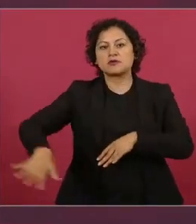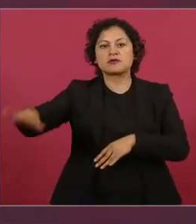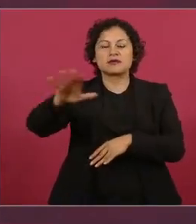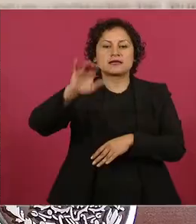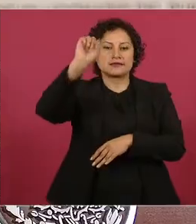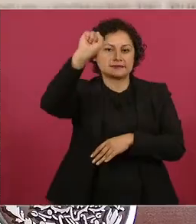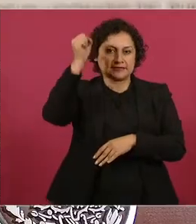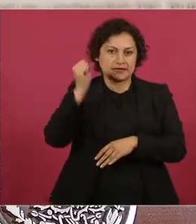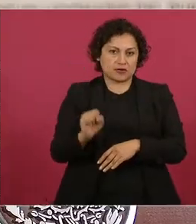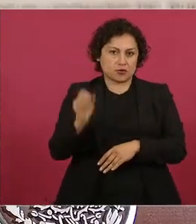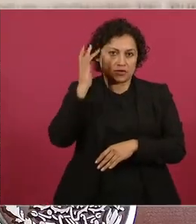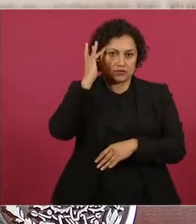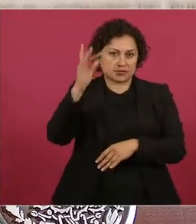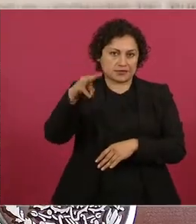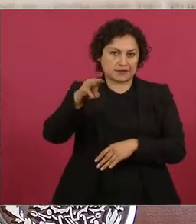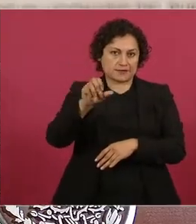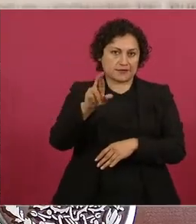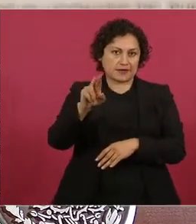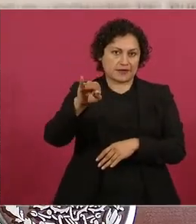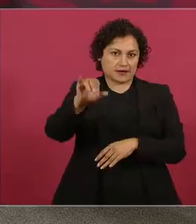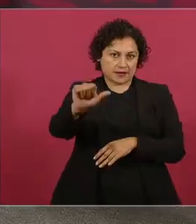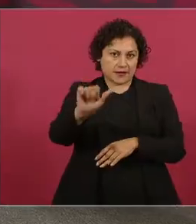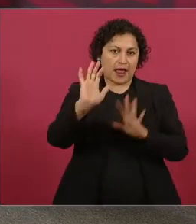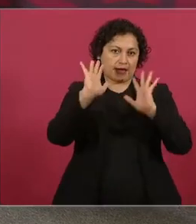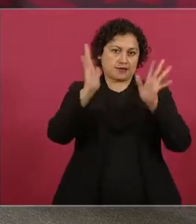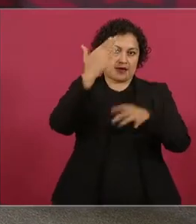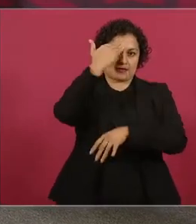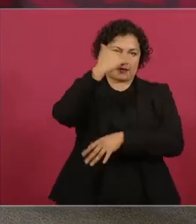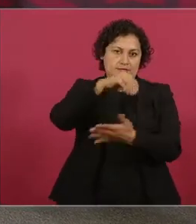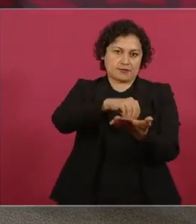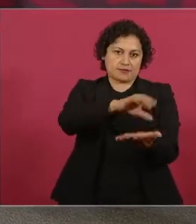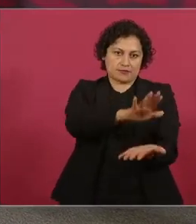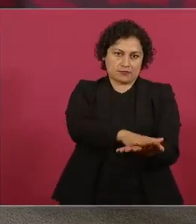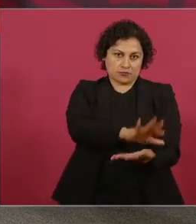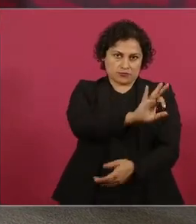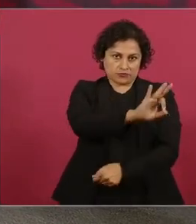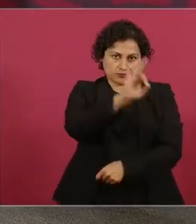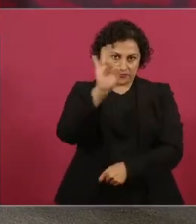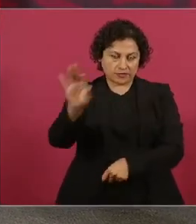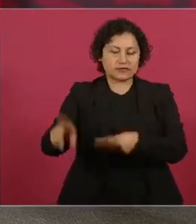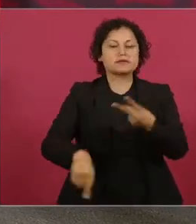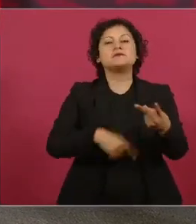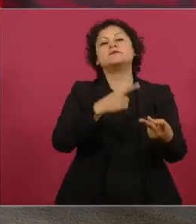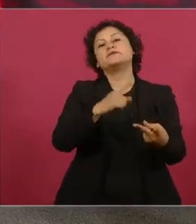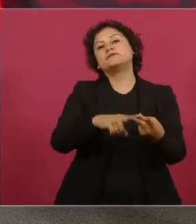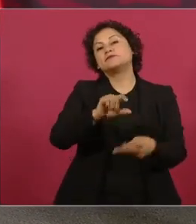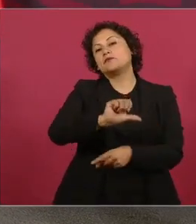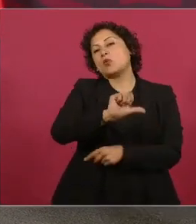Sinaloa, ya sabemos cuándo vamos a inaugurar